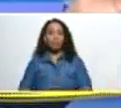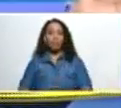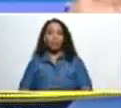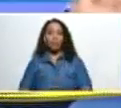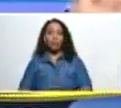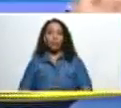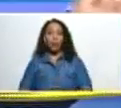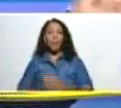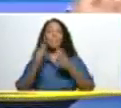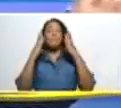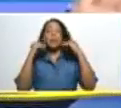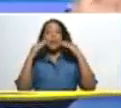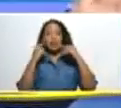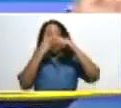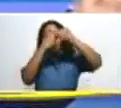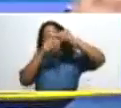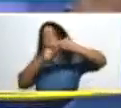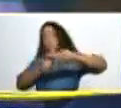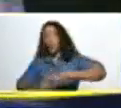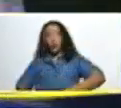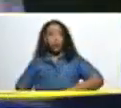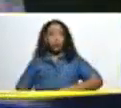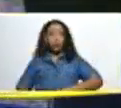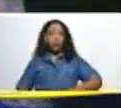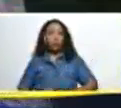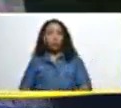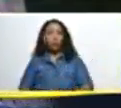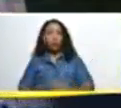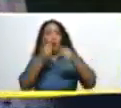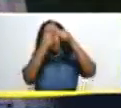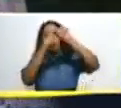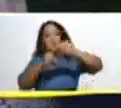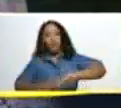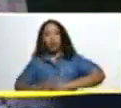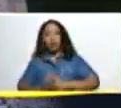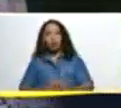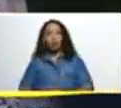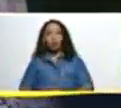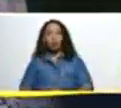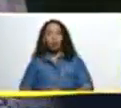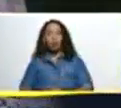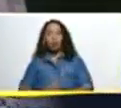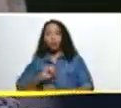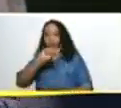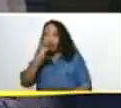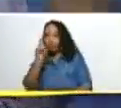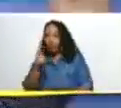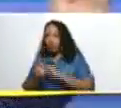Es experta en suma, ¿en qué? Sumario. En sumario y en interrogatorio.